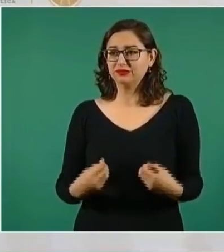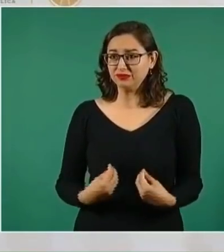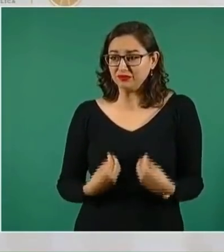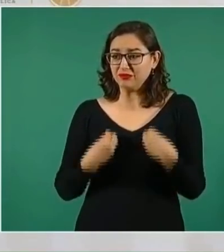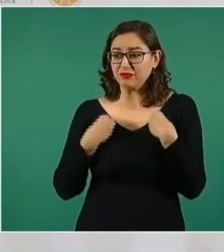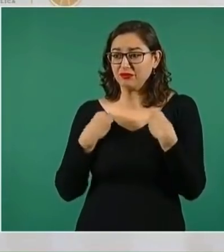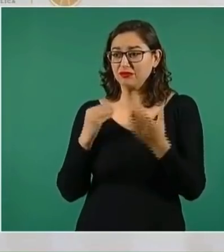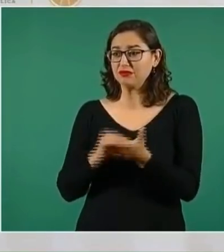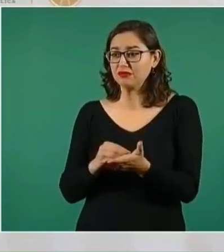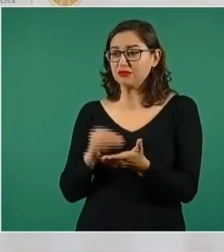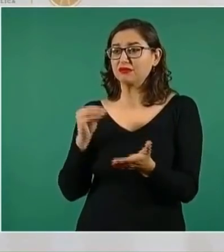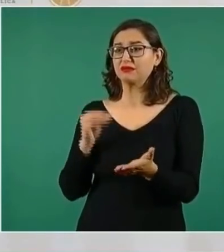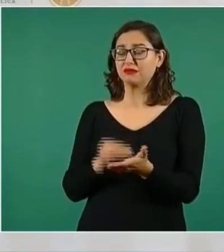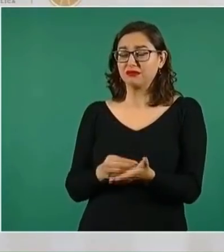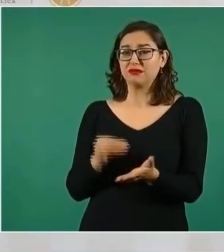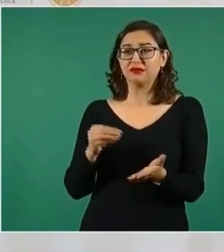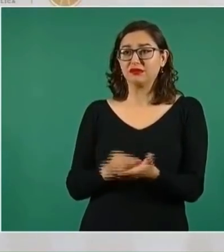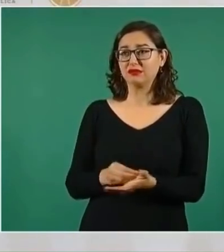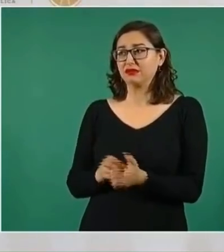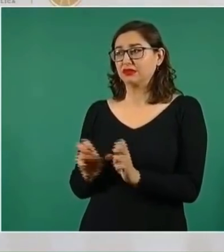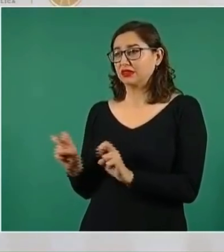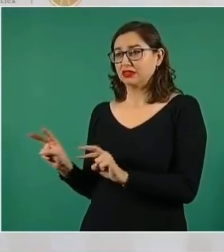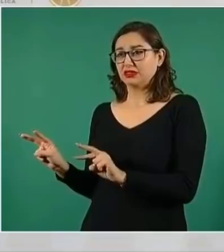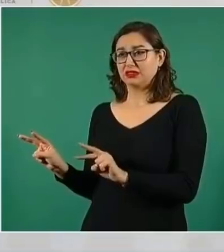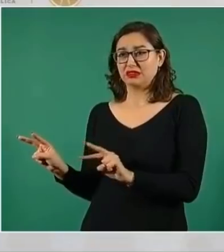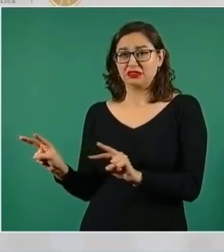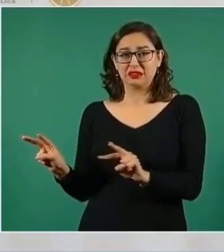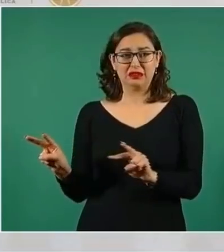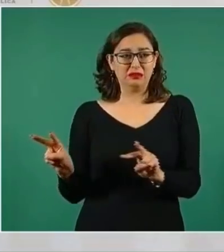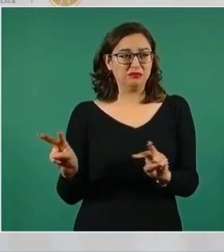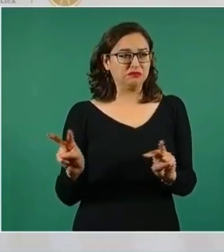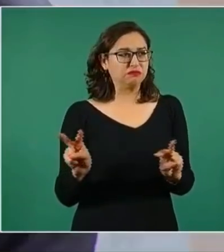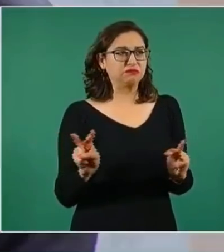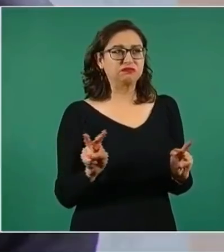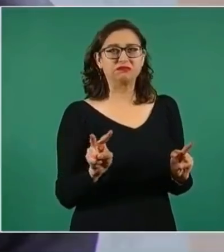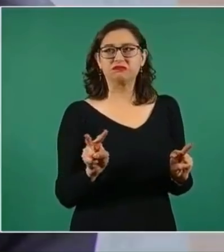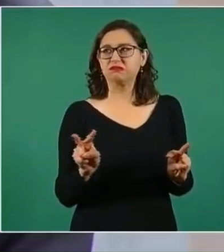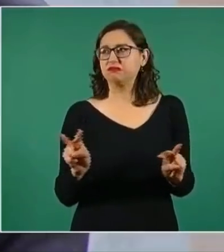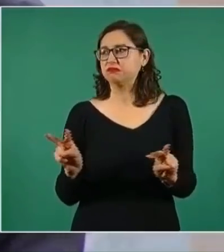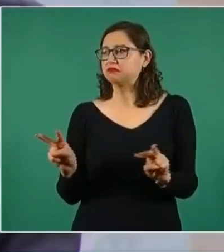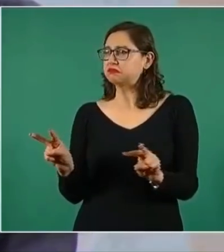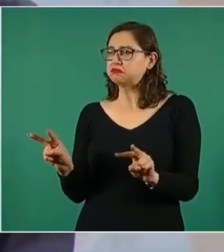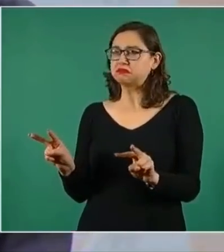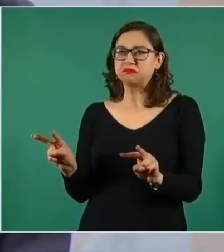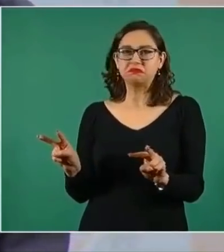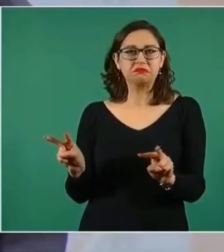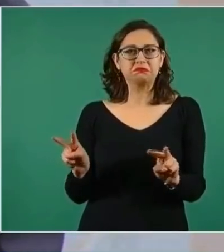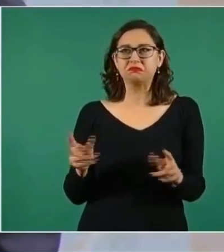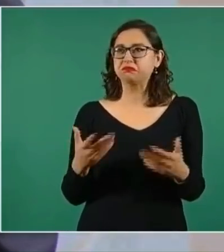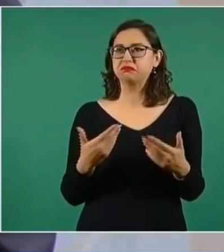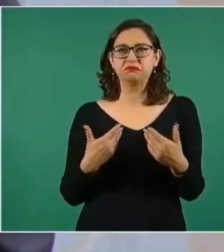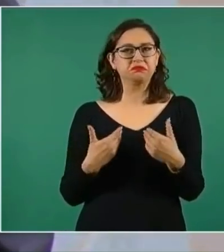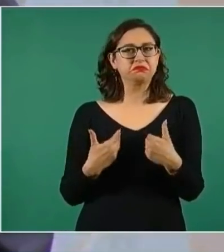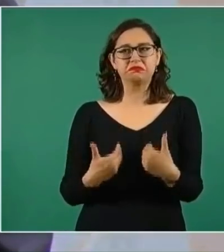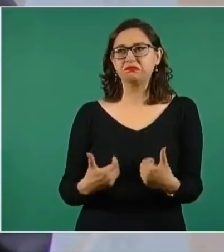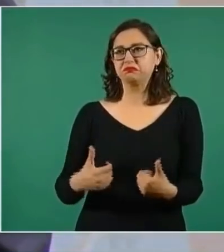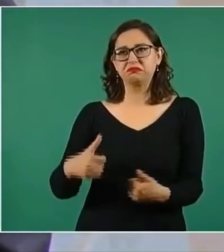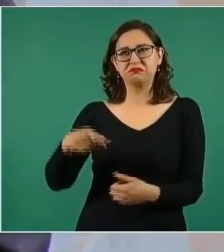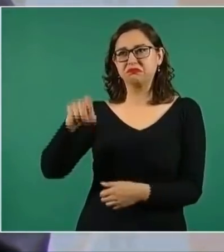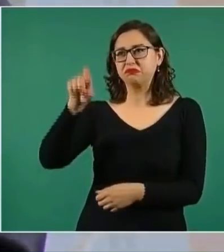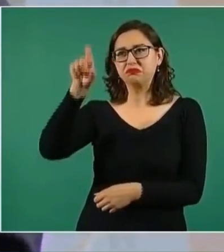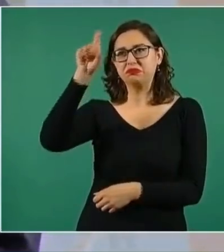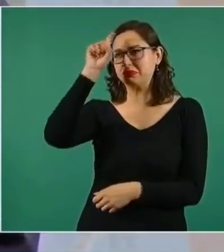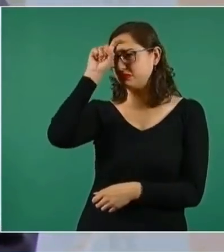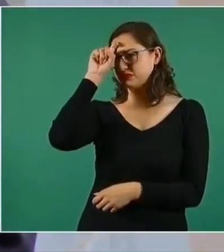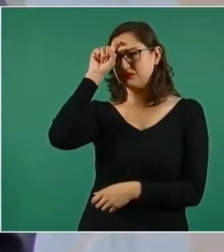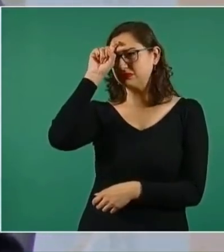estar mirando el horizonte y sin nada entender.